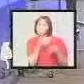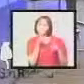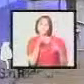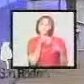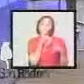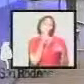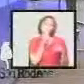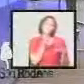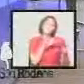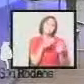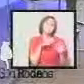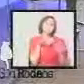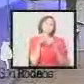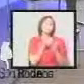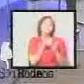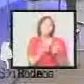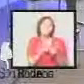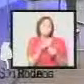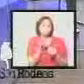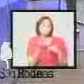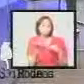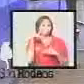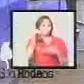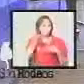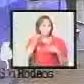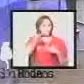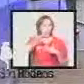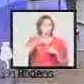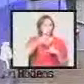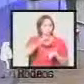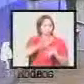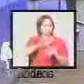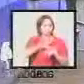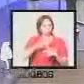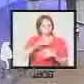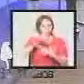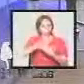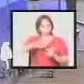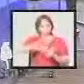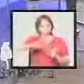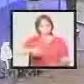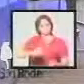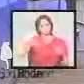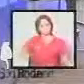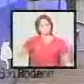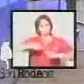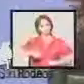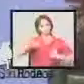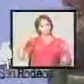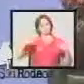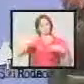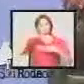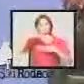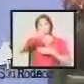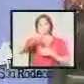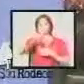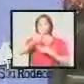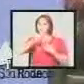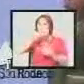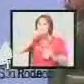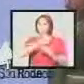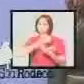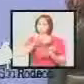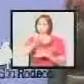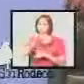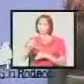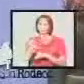morosidad, ¿cómo está? ¿A qué niveles va? Pero permítame hacer una pequeña pausa y ya regresamos. Y después de esta pausa,